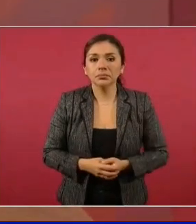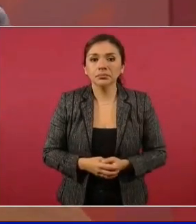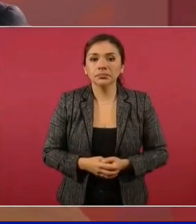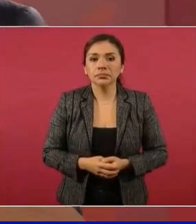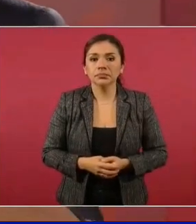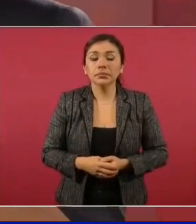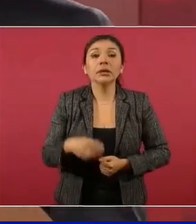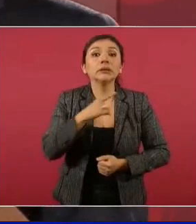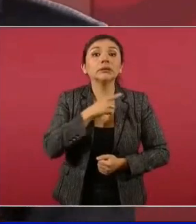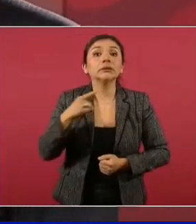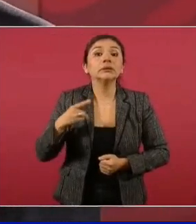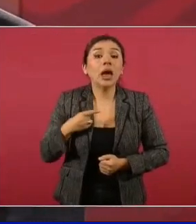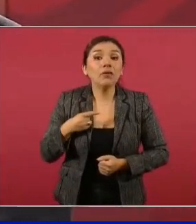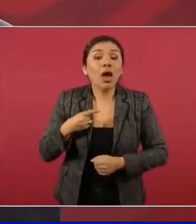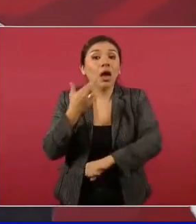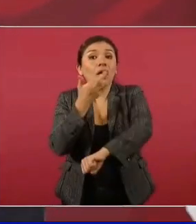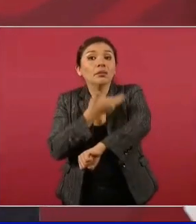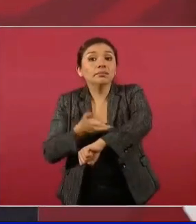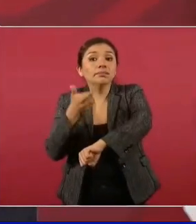o tiene que pedirle